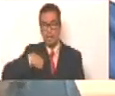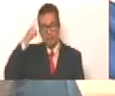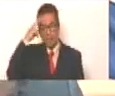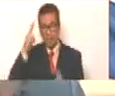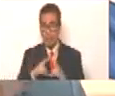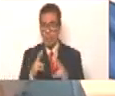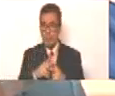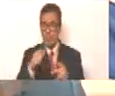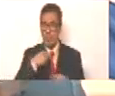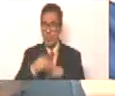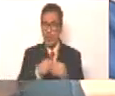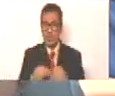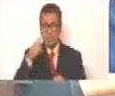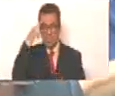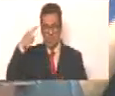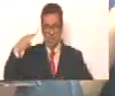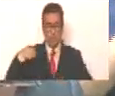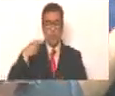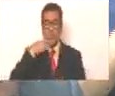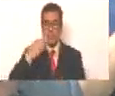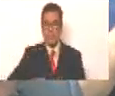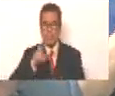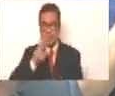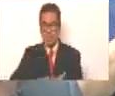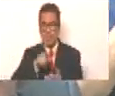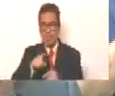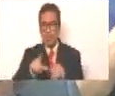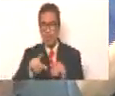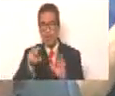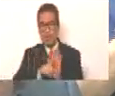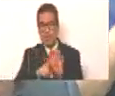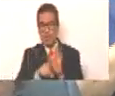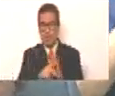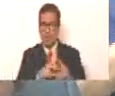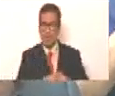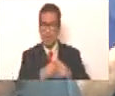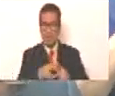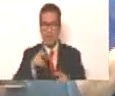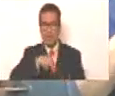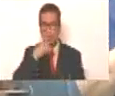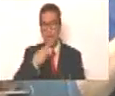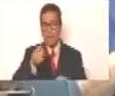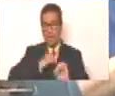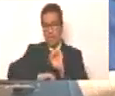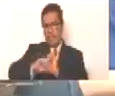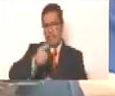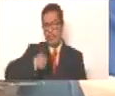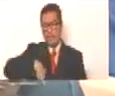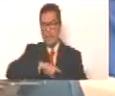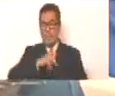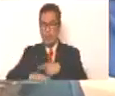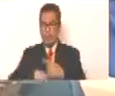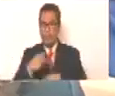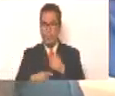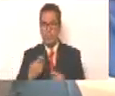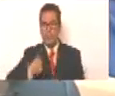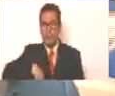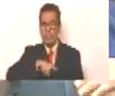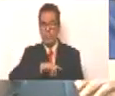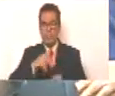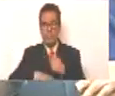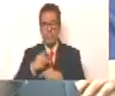haciendo honra con esta aprobación de esta ley, de esa voluntad política en defensa de nuestras productoras, de